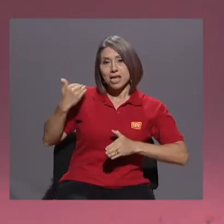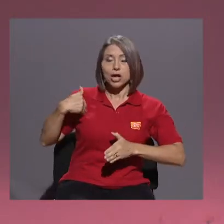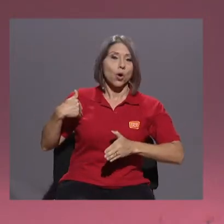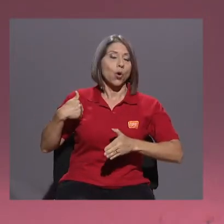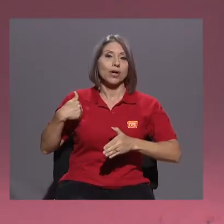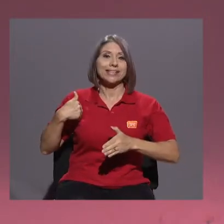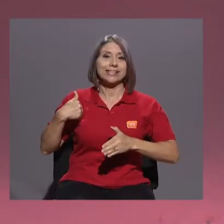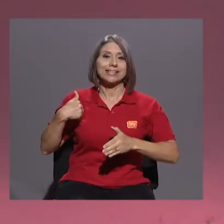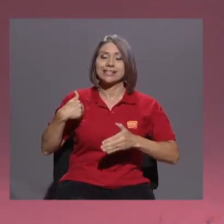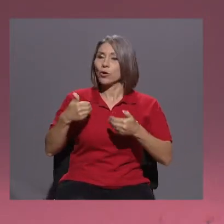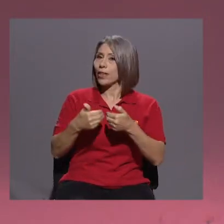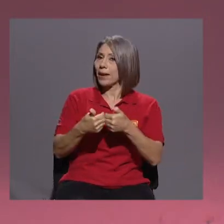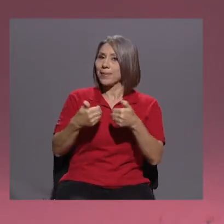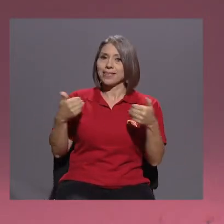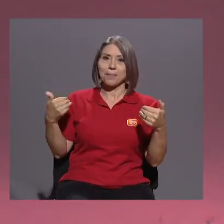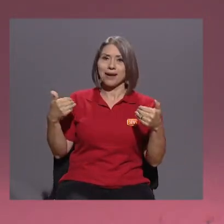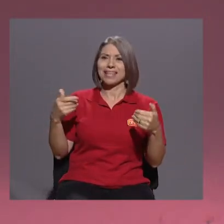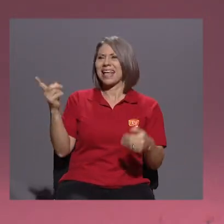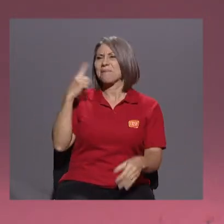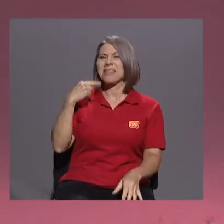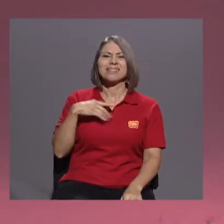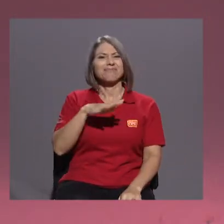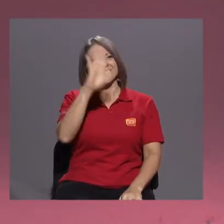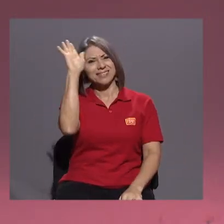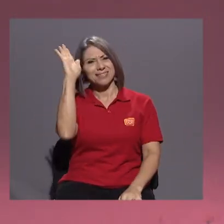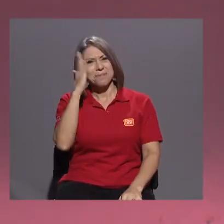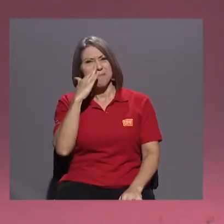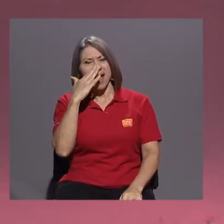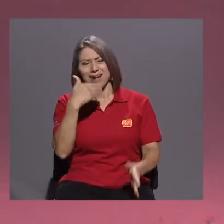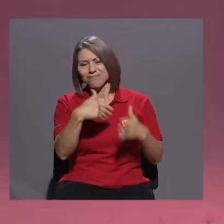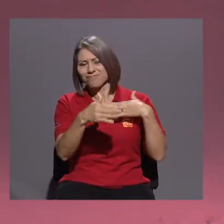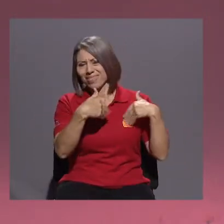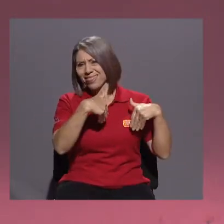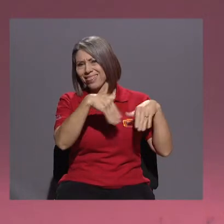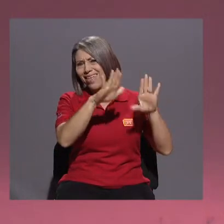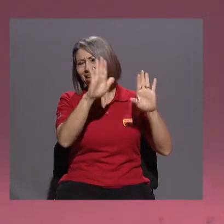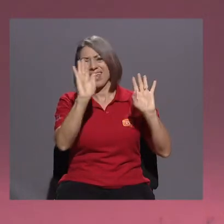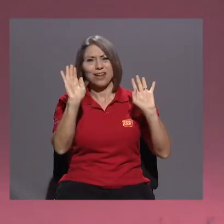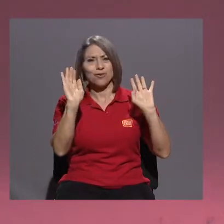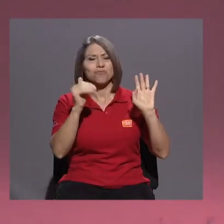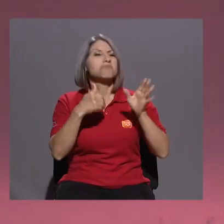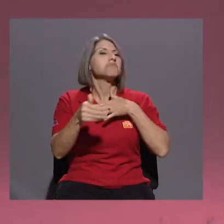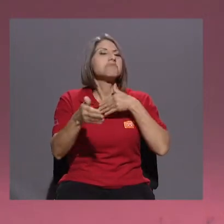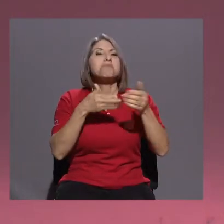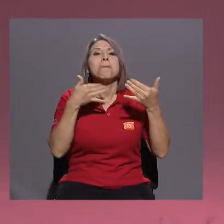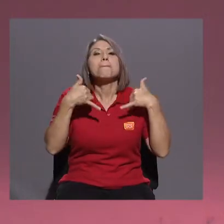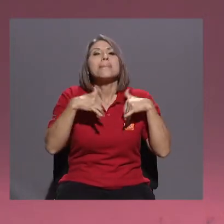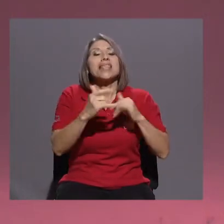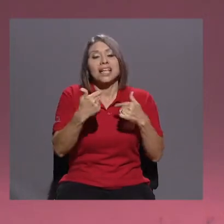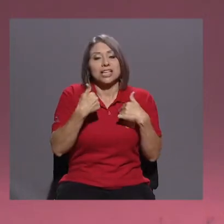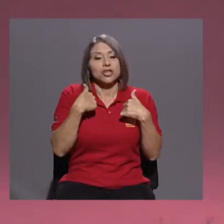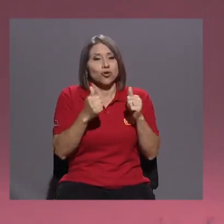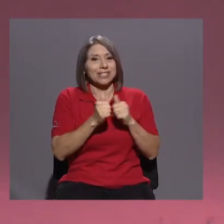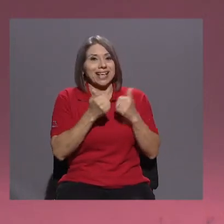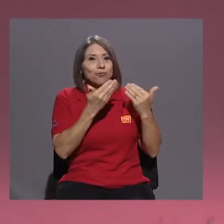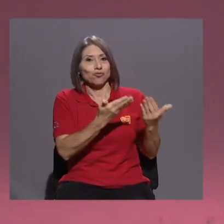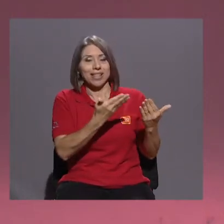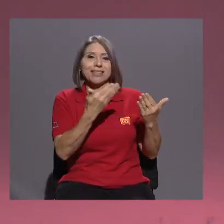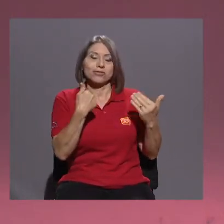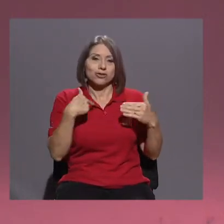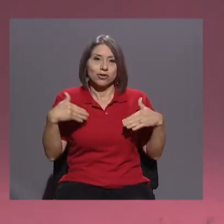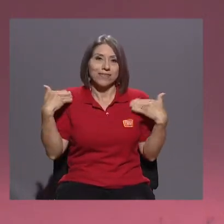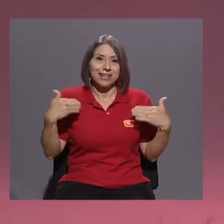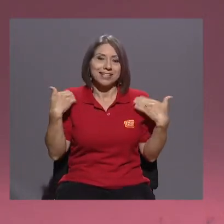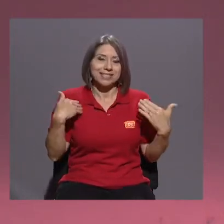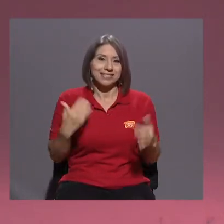Mi hijo es Totalmente aparte Me dice Ay ma Déjelo Dice Mientras que yo La tenga